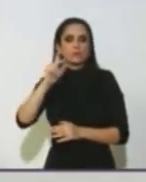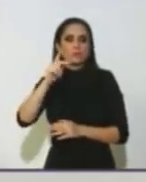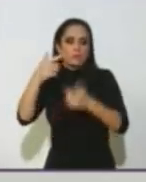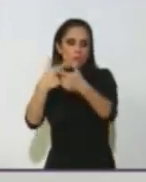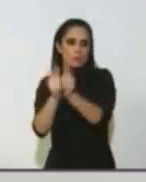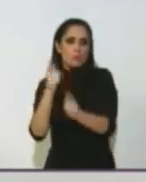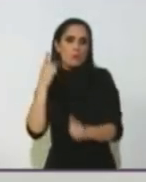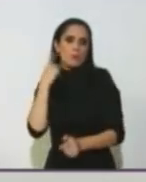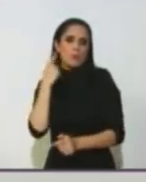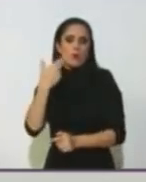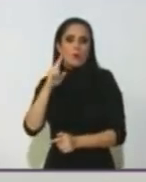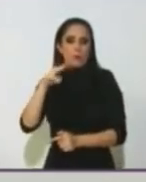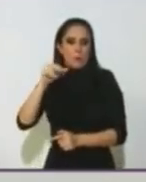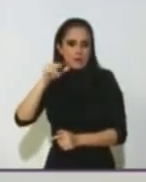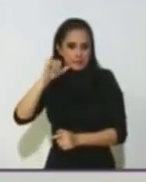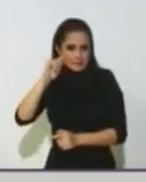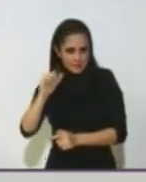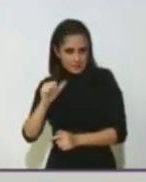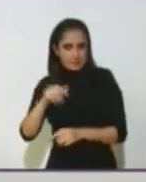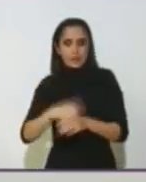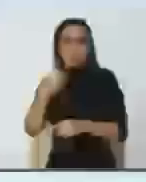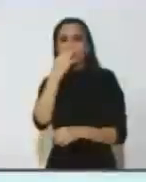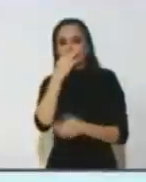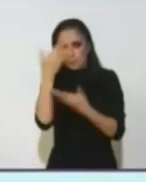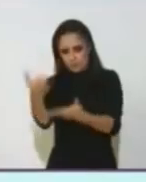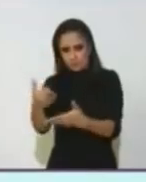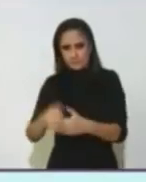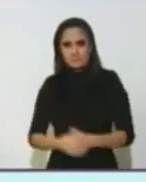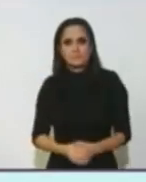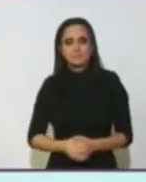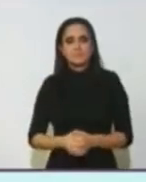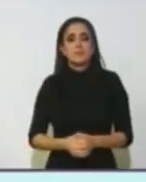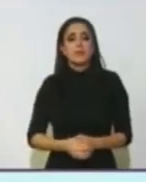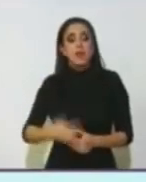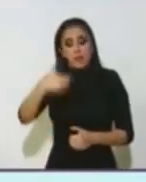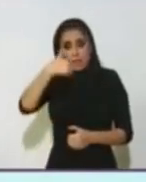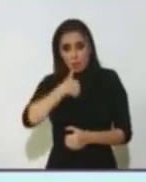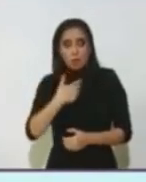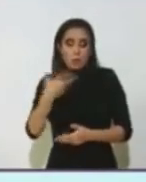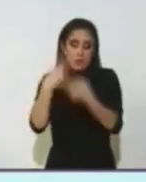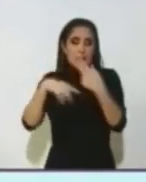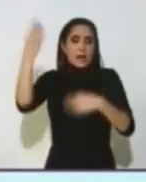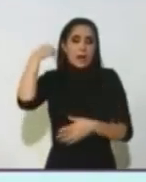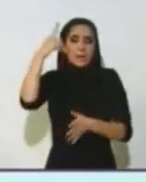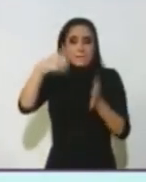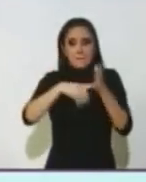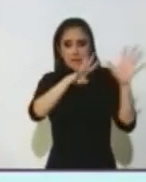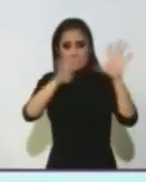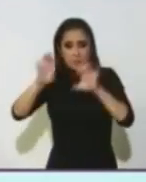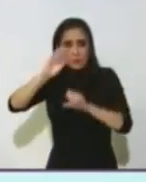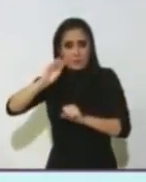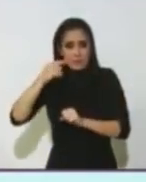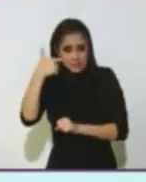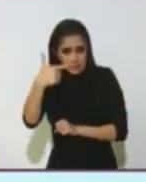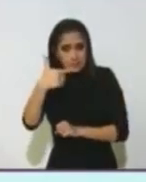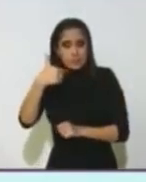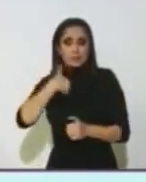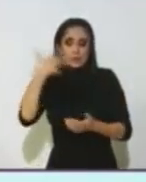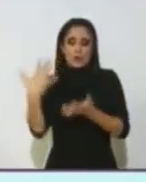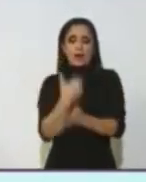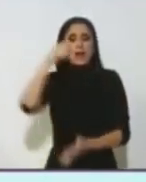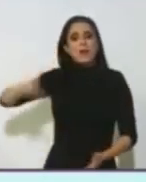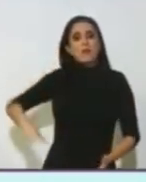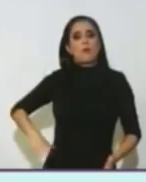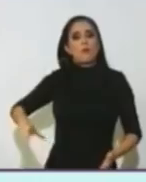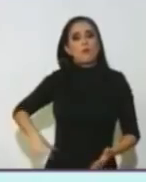ciudad de mexico marcó tienes a partir de ahora un minuto después porque en 1997 ganamos el gobierno